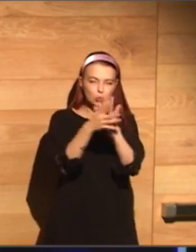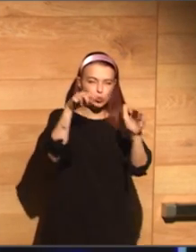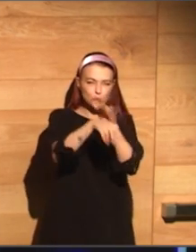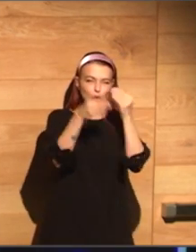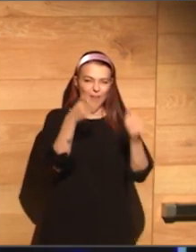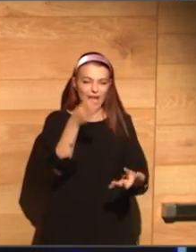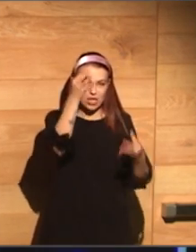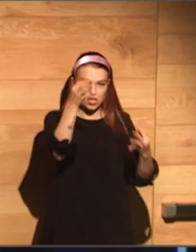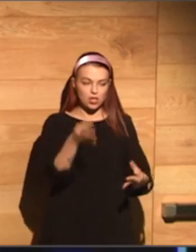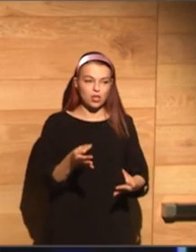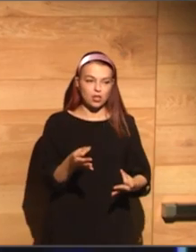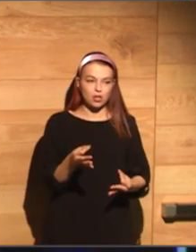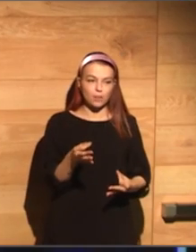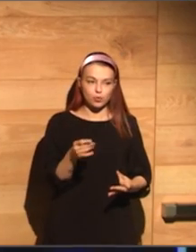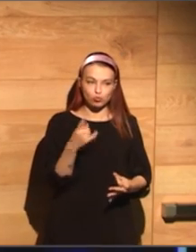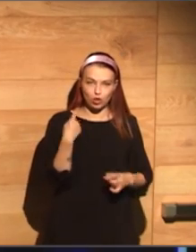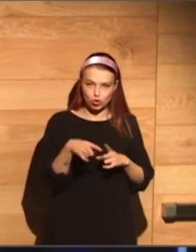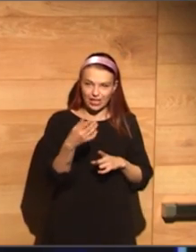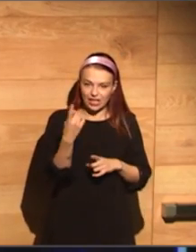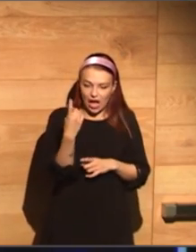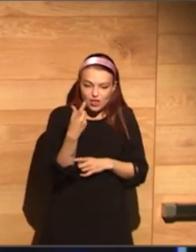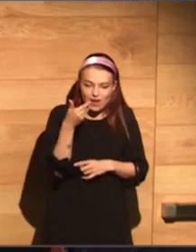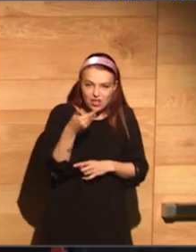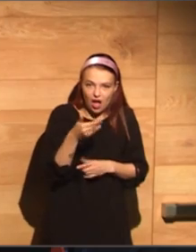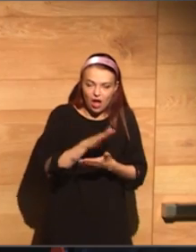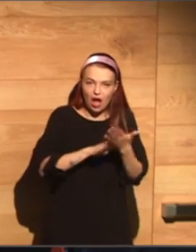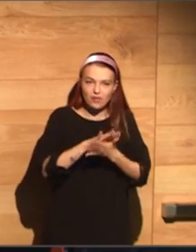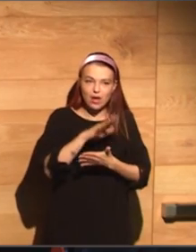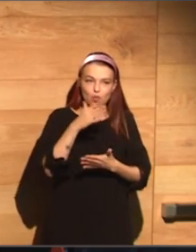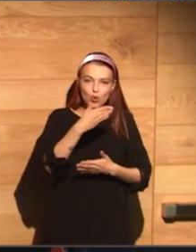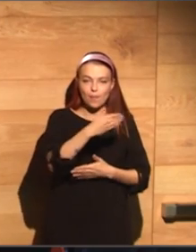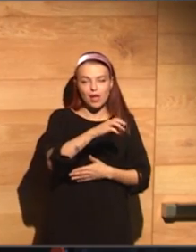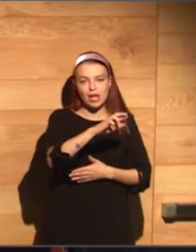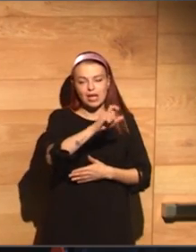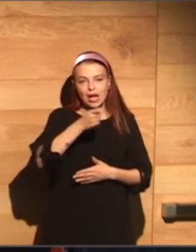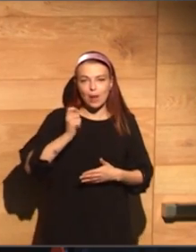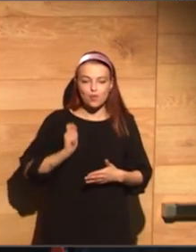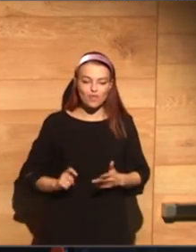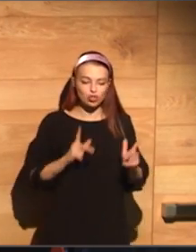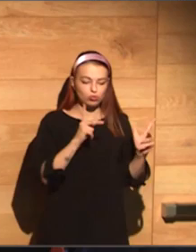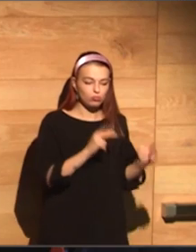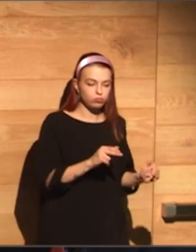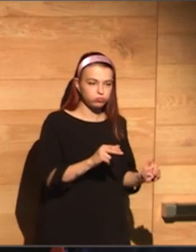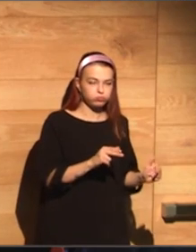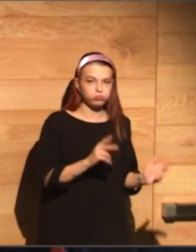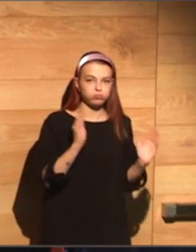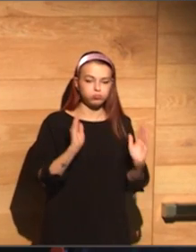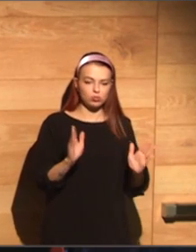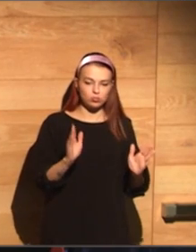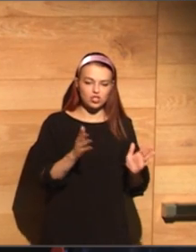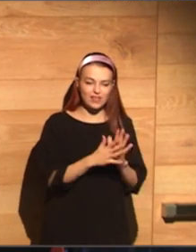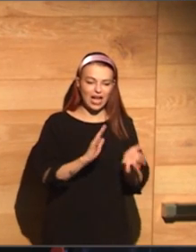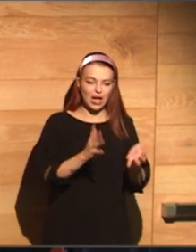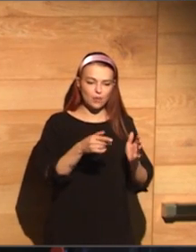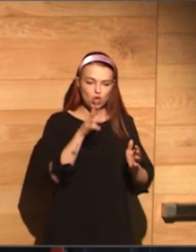es una cosa de la que tenemos que hablar, ¿no? Porque ha habido un paso importante en la carrera de Berlanga. Pero que sobre es, todo... Ahora puedo hacer lo que me dé la gana. Claro, lo cual